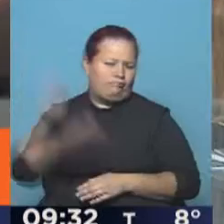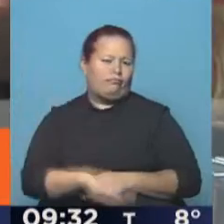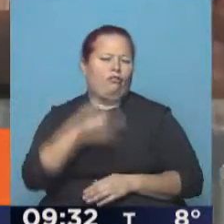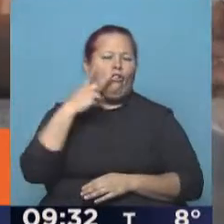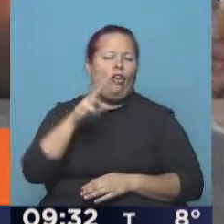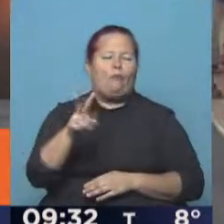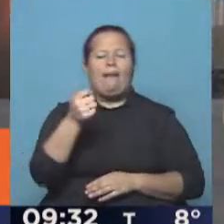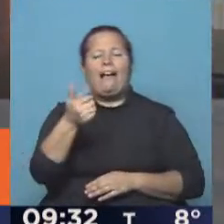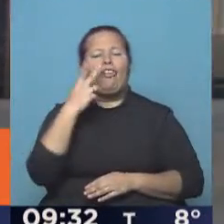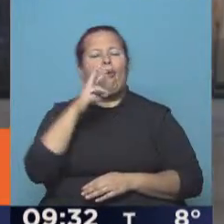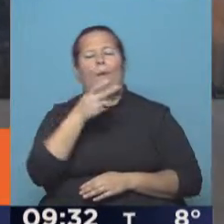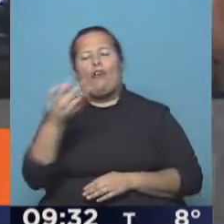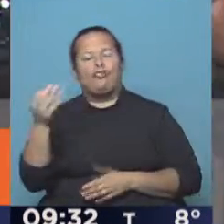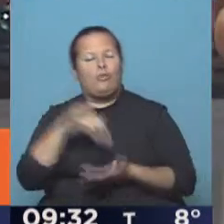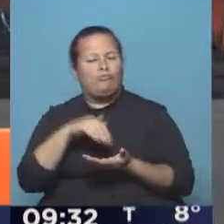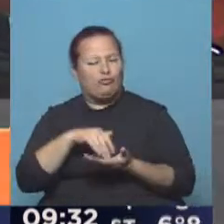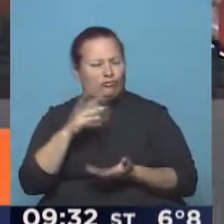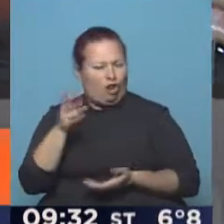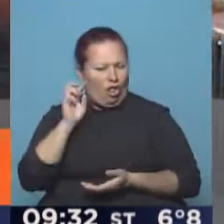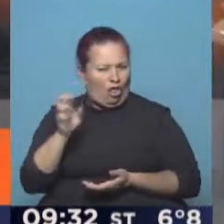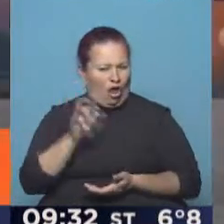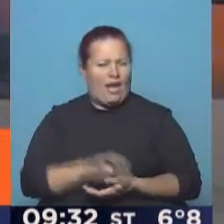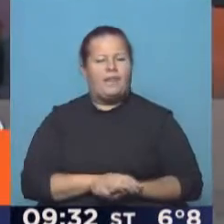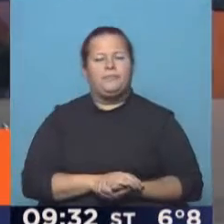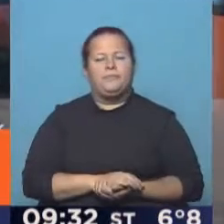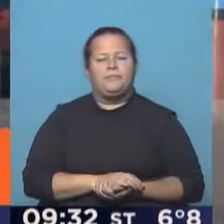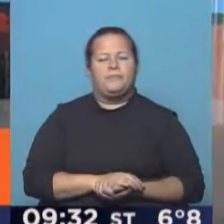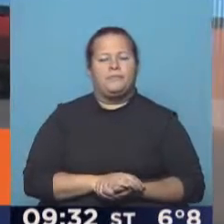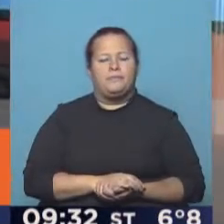2.000, casi 400 millones de dólares.